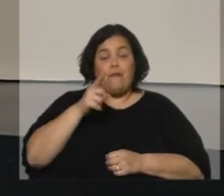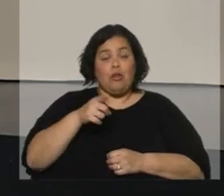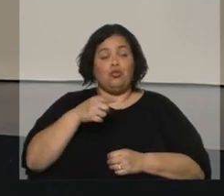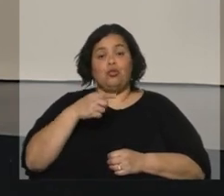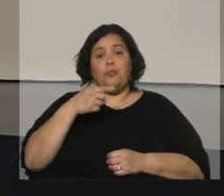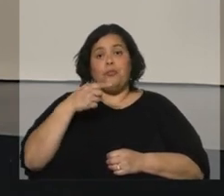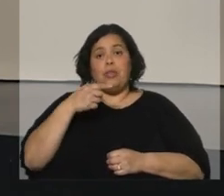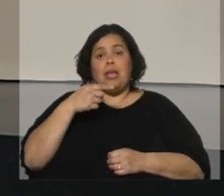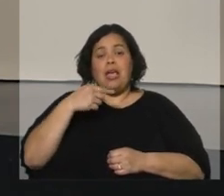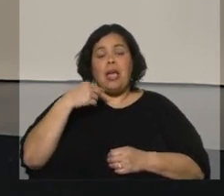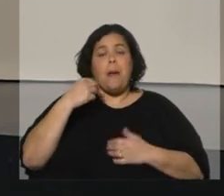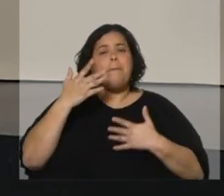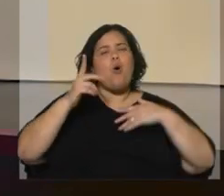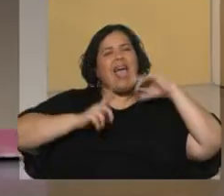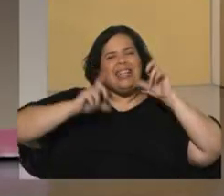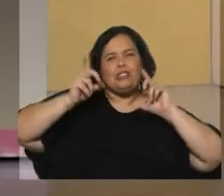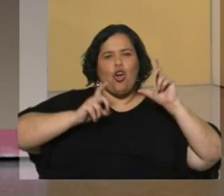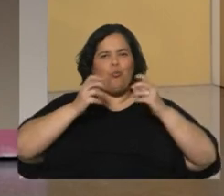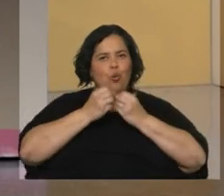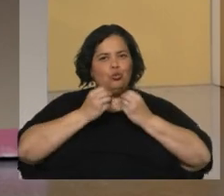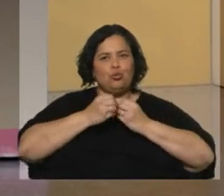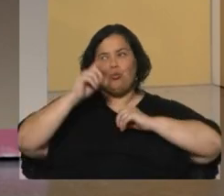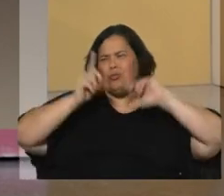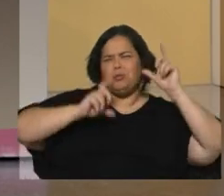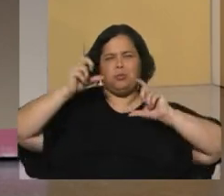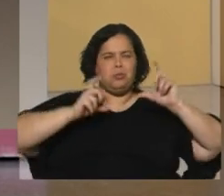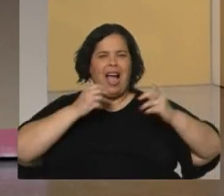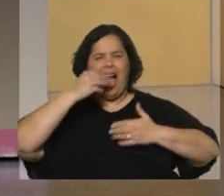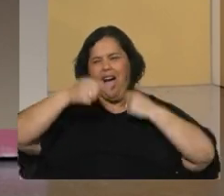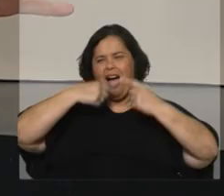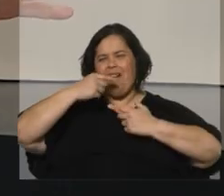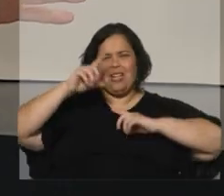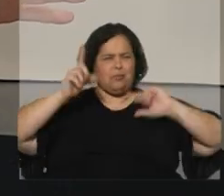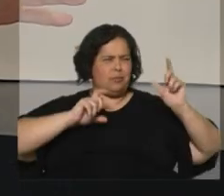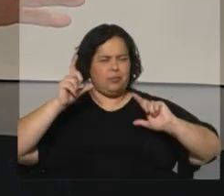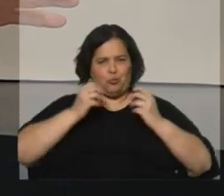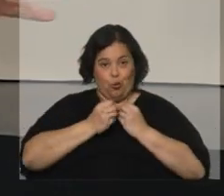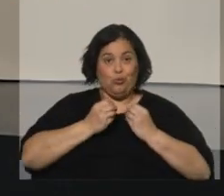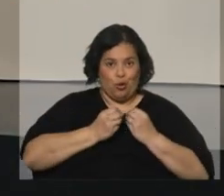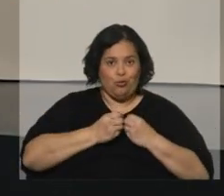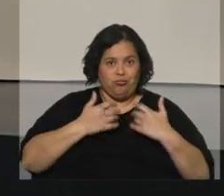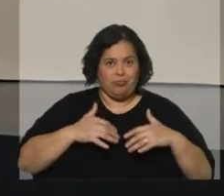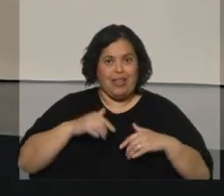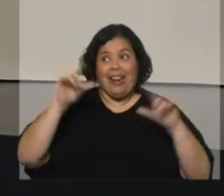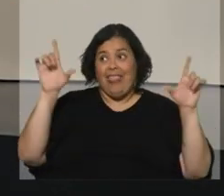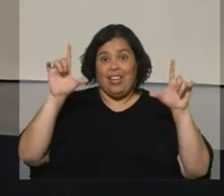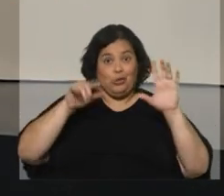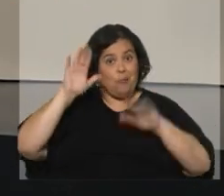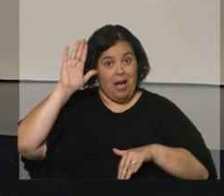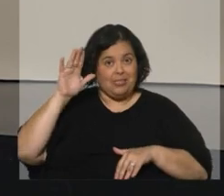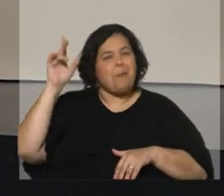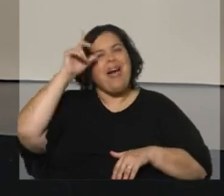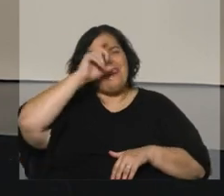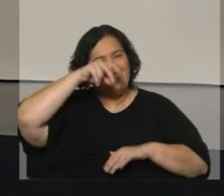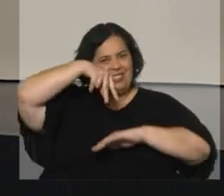con la gestualidad sí mucho con la gente especialmente en televisión no es más difícil en un escenario